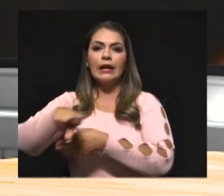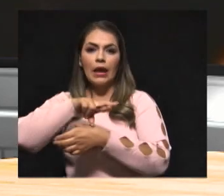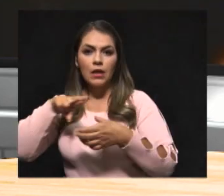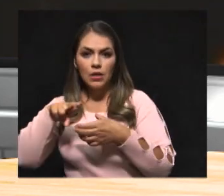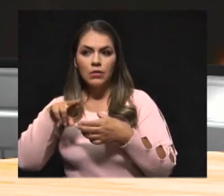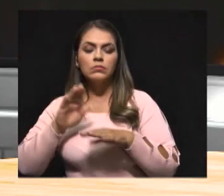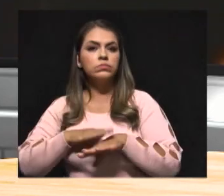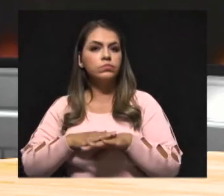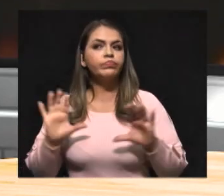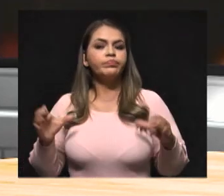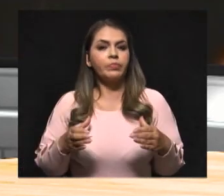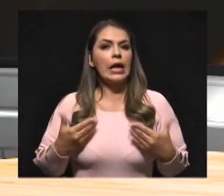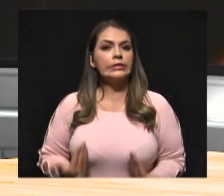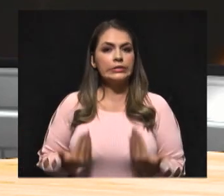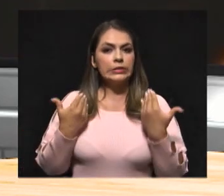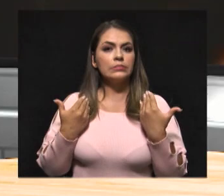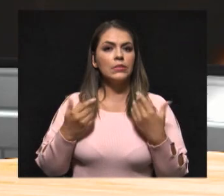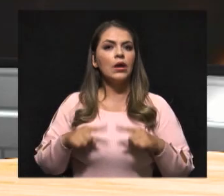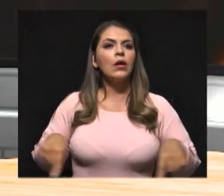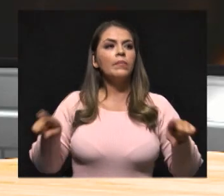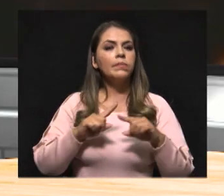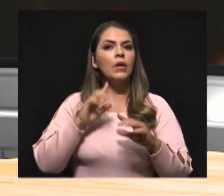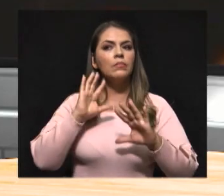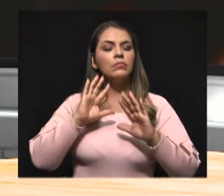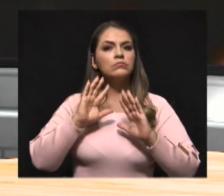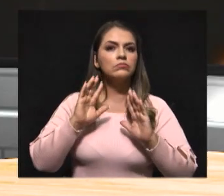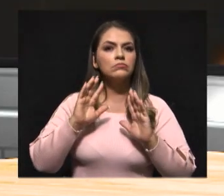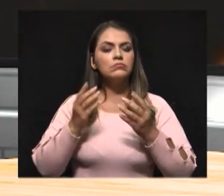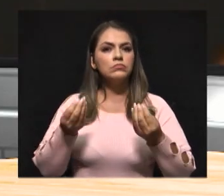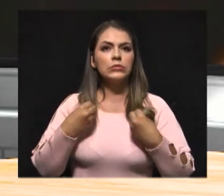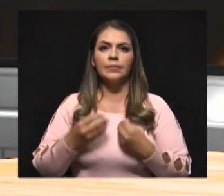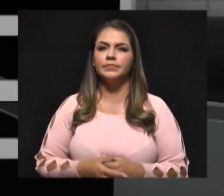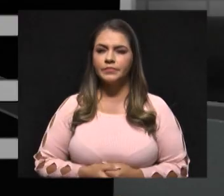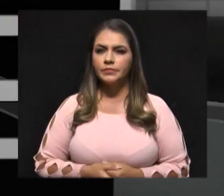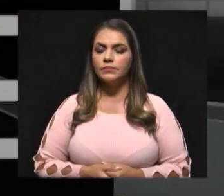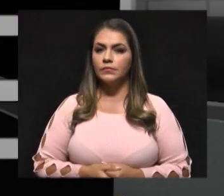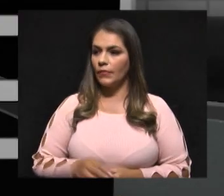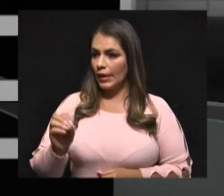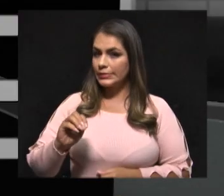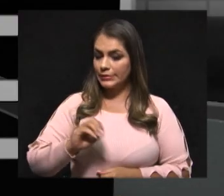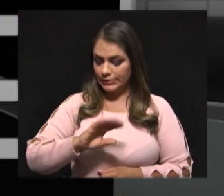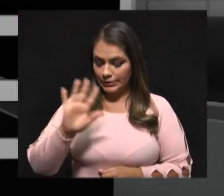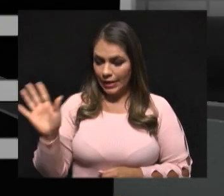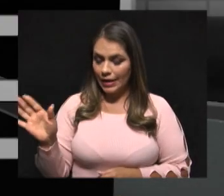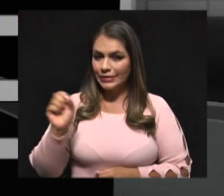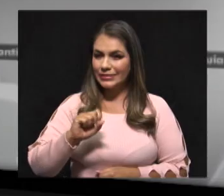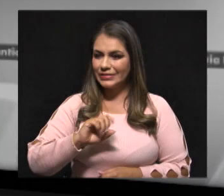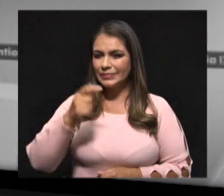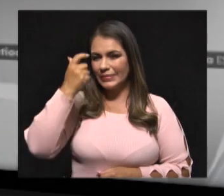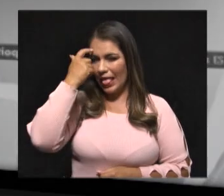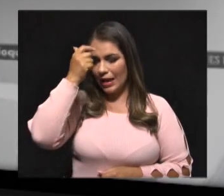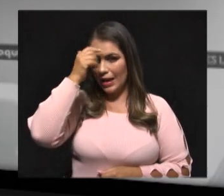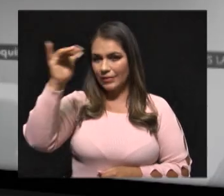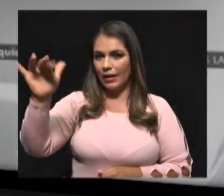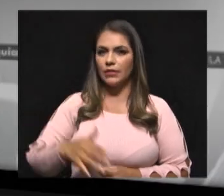todavía mucho más potente la oferta que nosotros podemos hacerle a nuestro visitante escucha esas palabras y pienso en cartagena